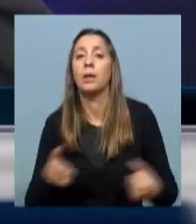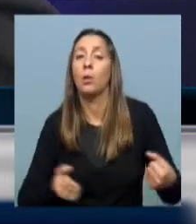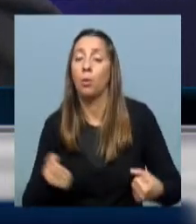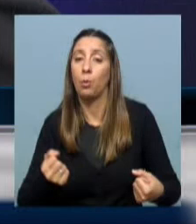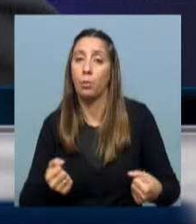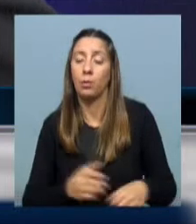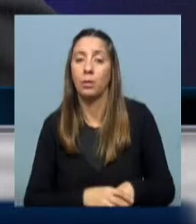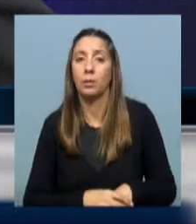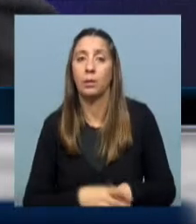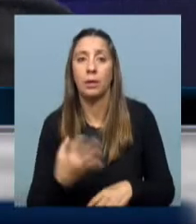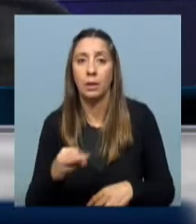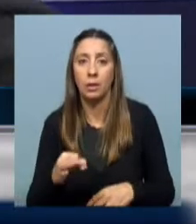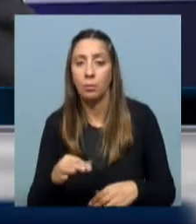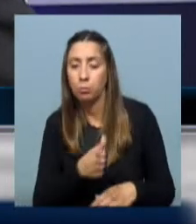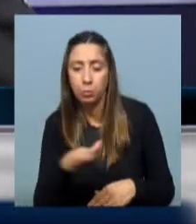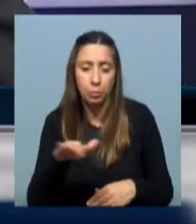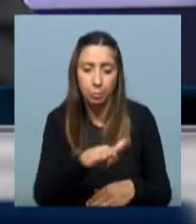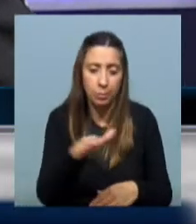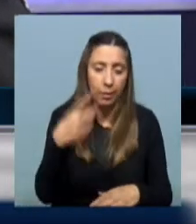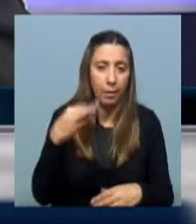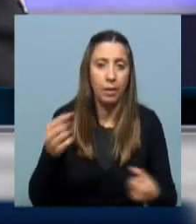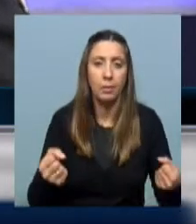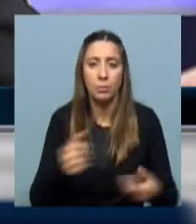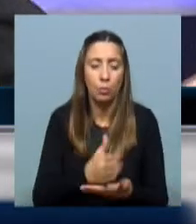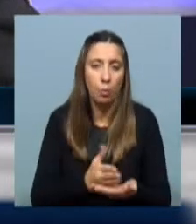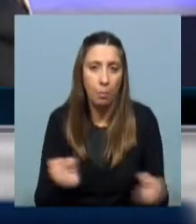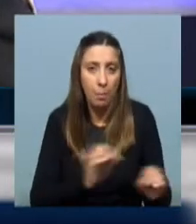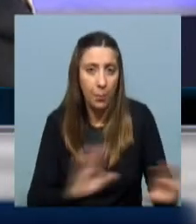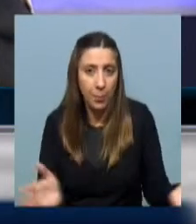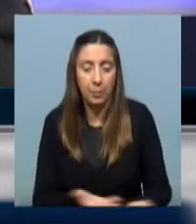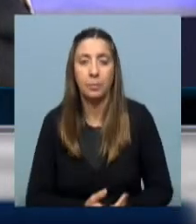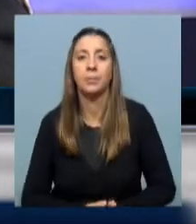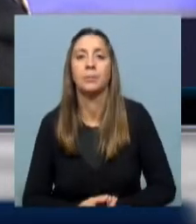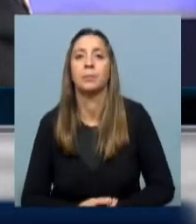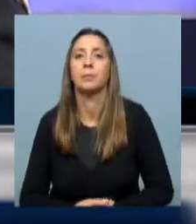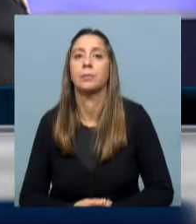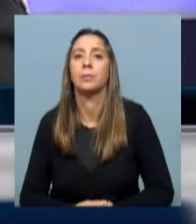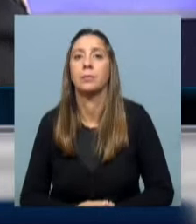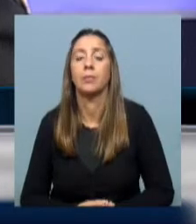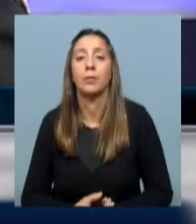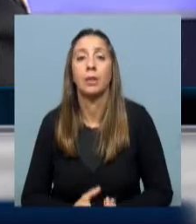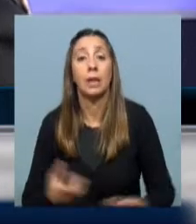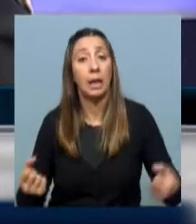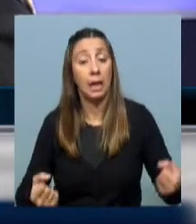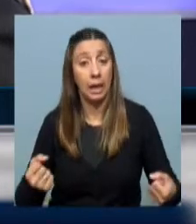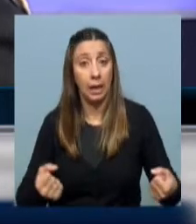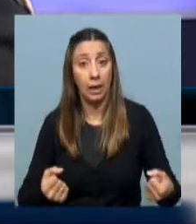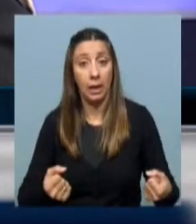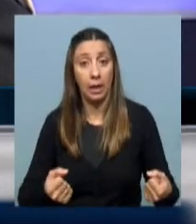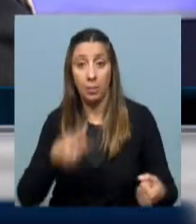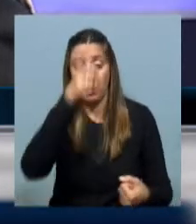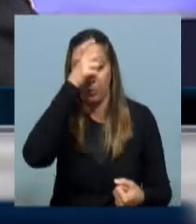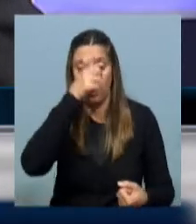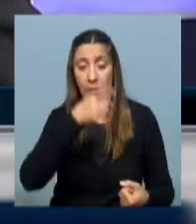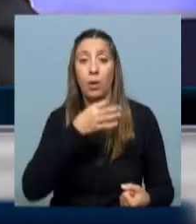emergencia tenían que andar sorteando los vehículos que estaban mal estacionados, las autobombas por ahí tenían que ser reabastecidas con